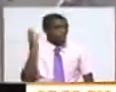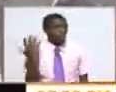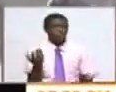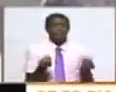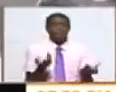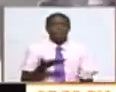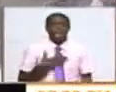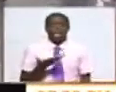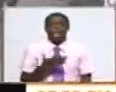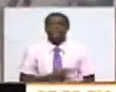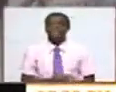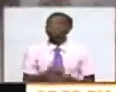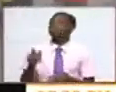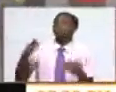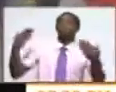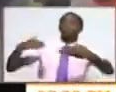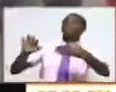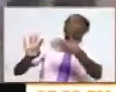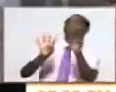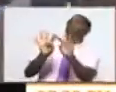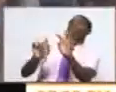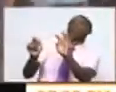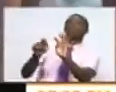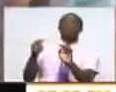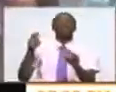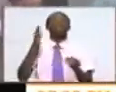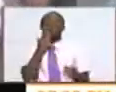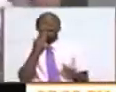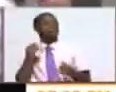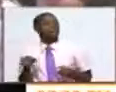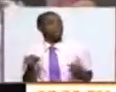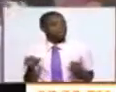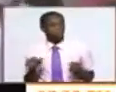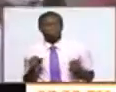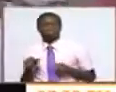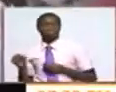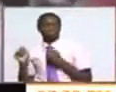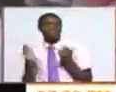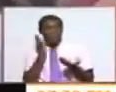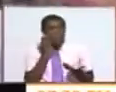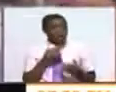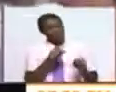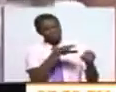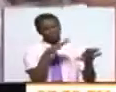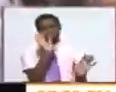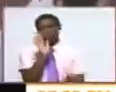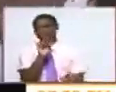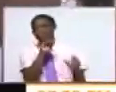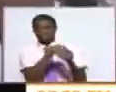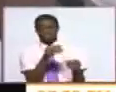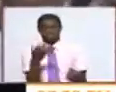acceso al colegio? ¿Quién mamá quiere dejar a su hijo aquí? ¿Qué mamá quiere dejar a su hijo aquí?